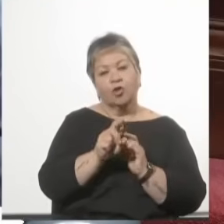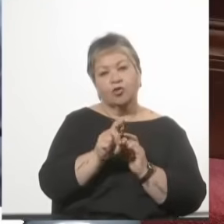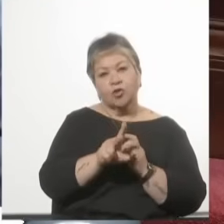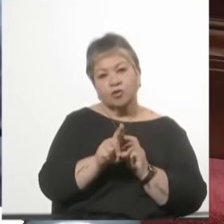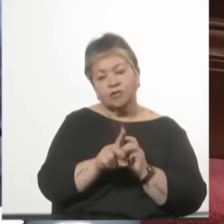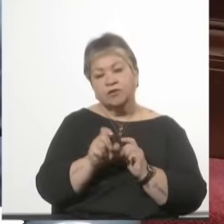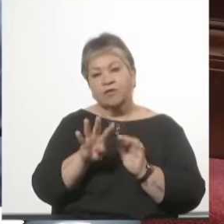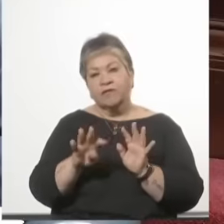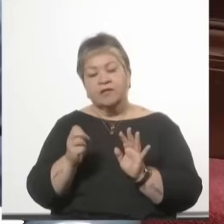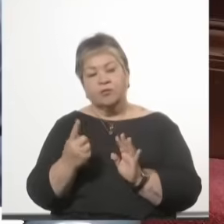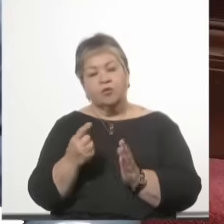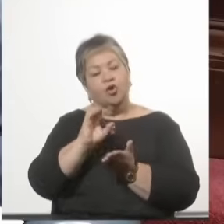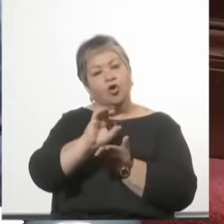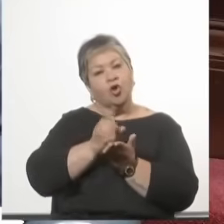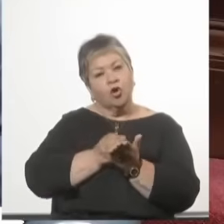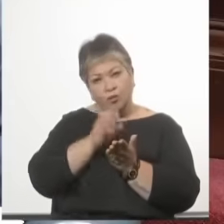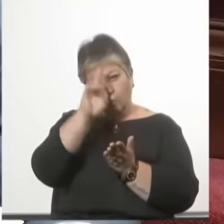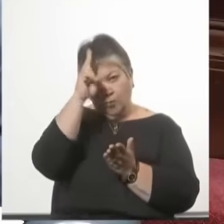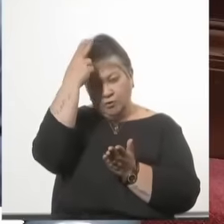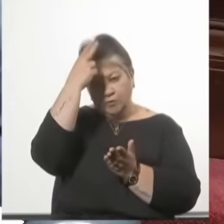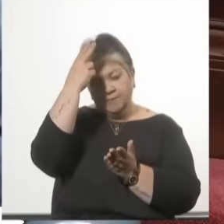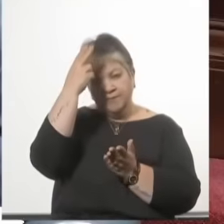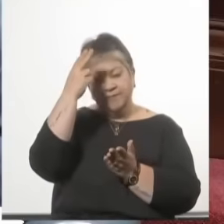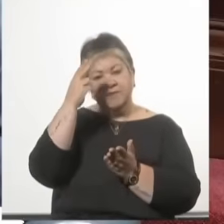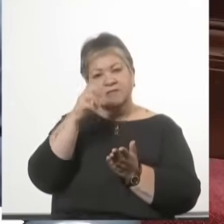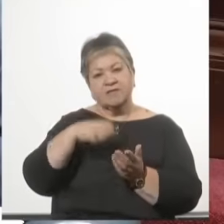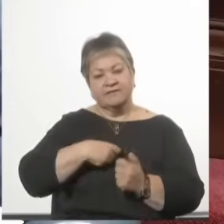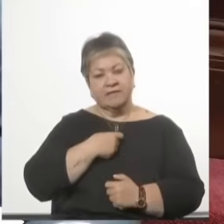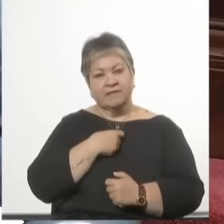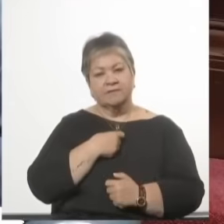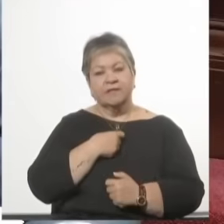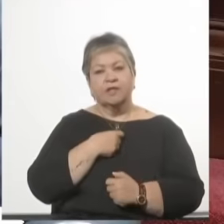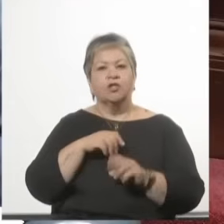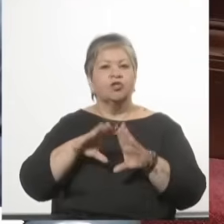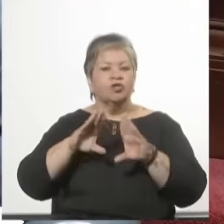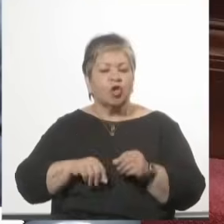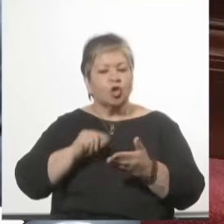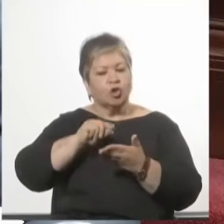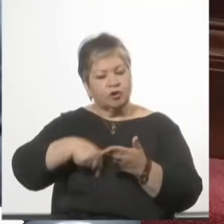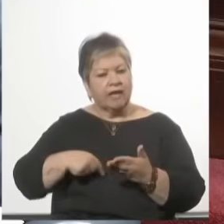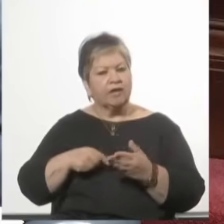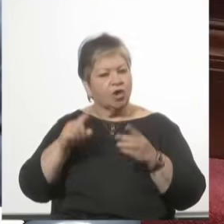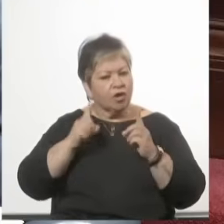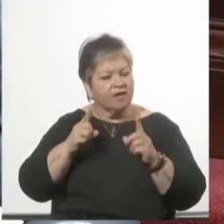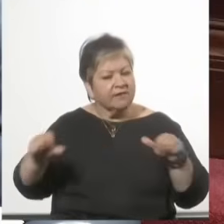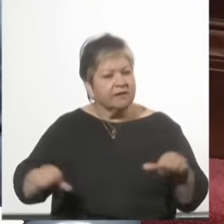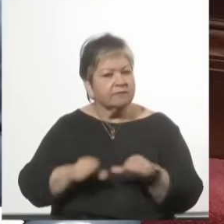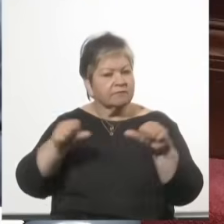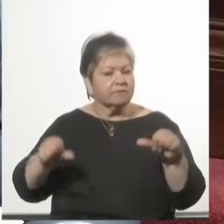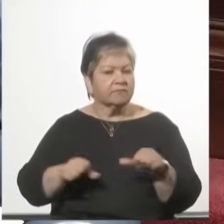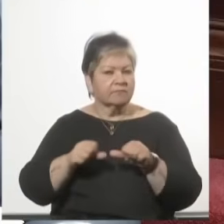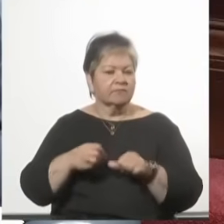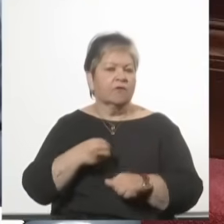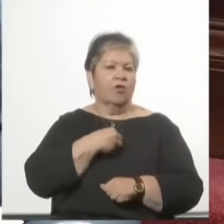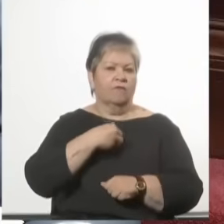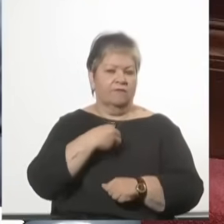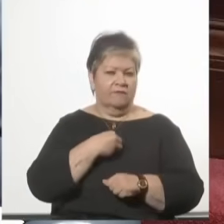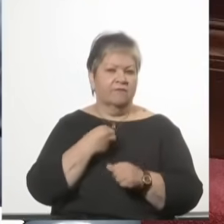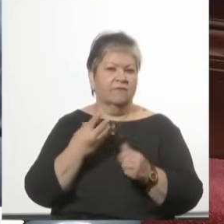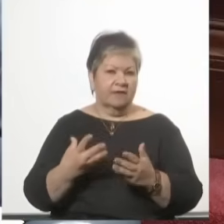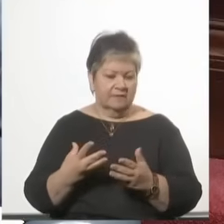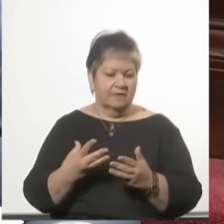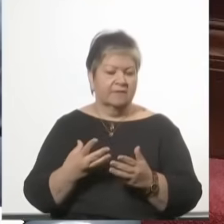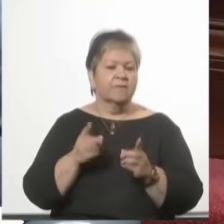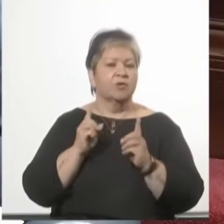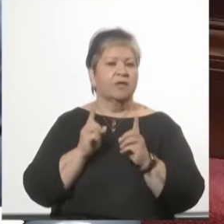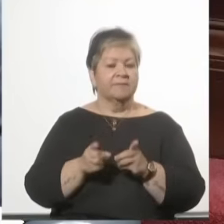del Código Civil Patrio establece que todos los contratos deben ejecutarse de buena fe y por consiguiente obligan no solo a lo que en ellos se